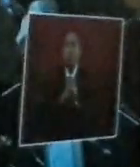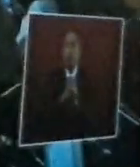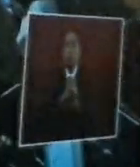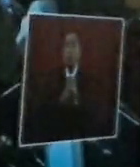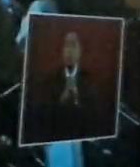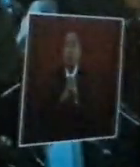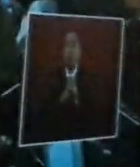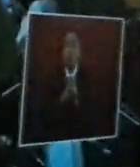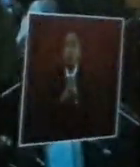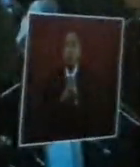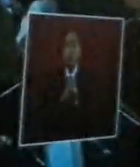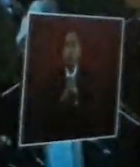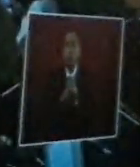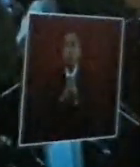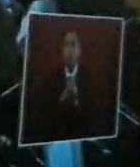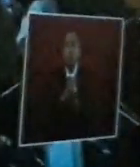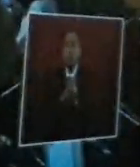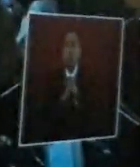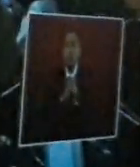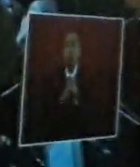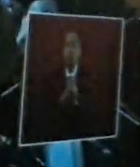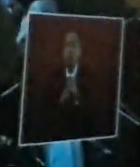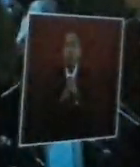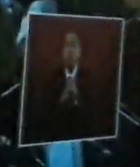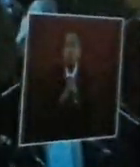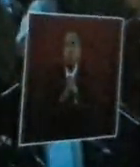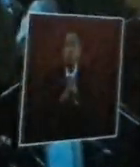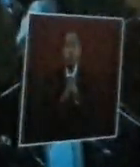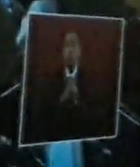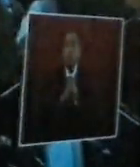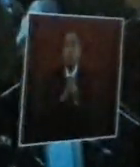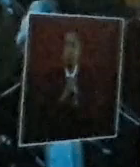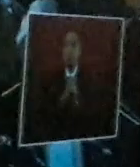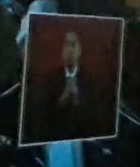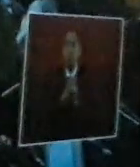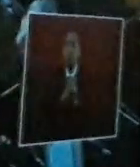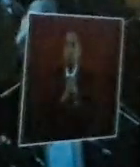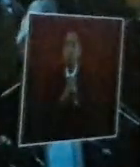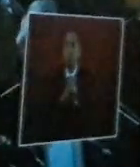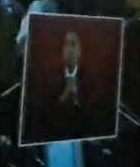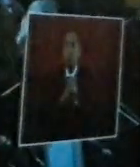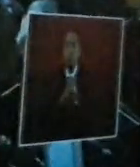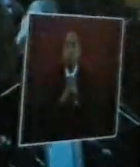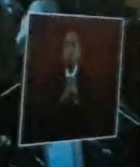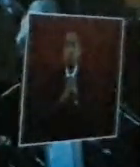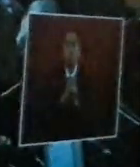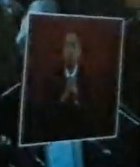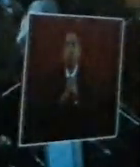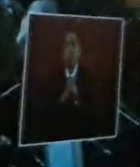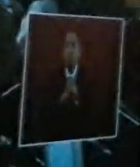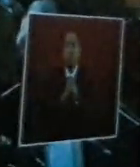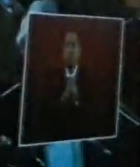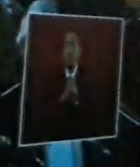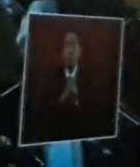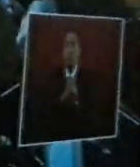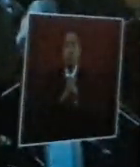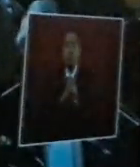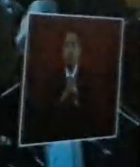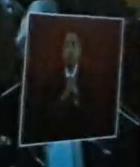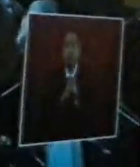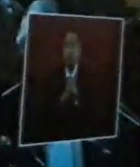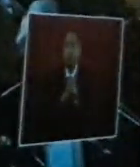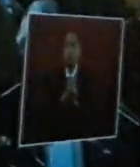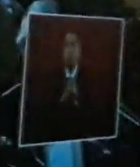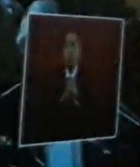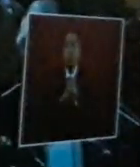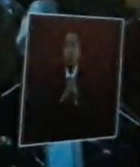Hola familia hermosa de YouTube, ¿cómo están? Les saludo con mucho gusto. Bueno, pues estamos aquí ya terminando el viernes. Ahorita